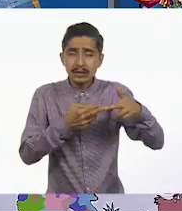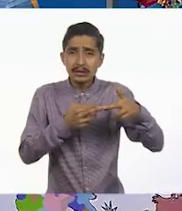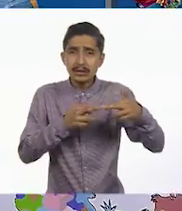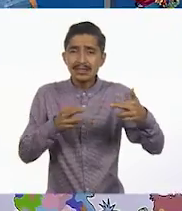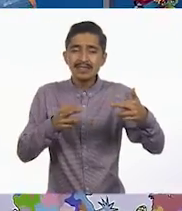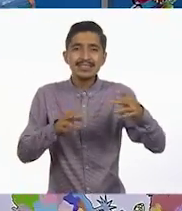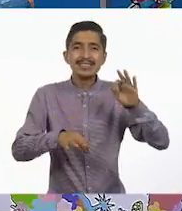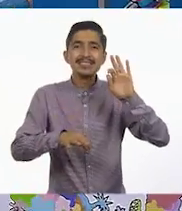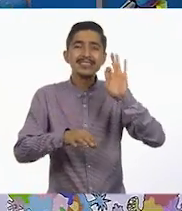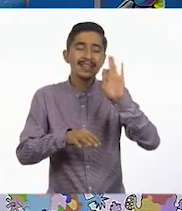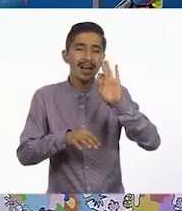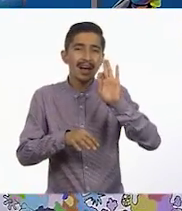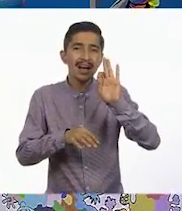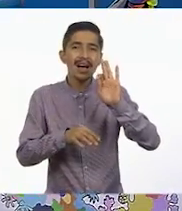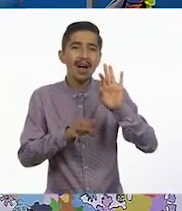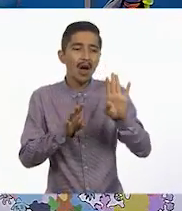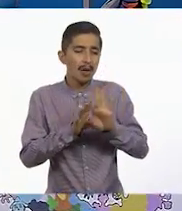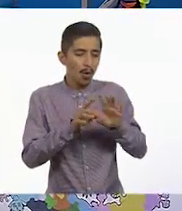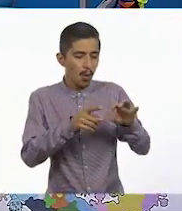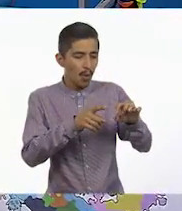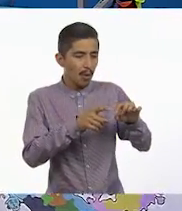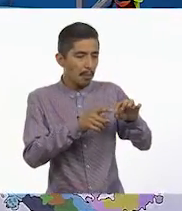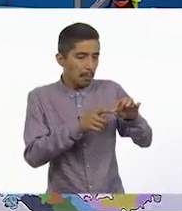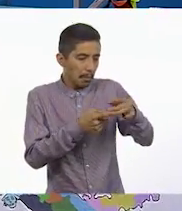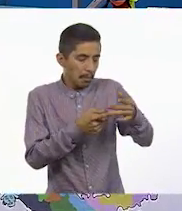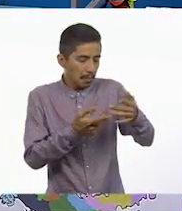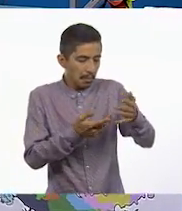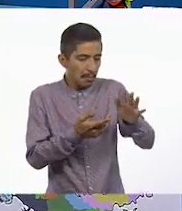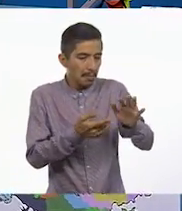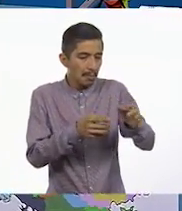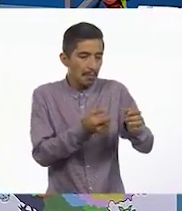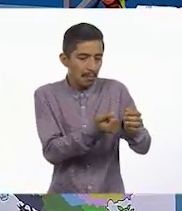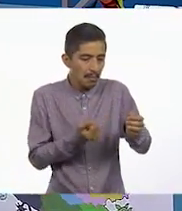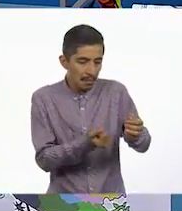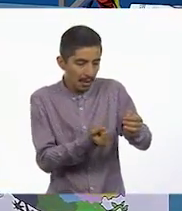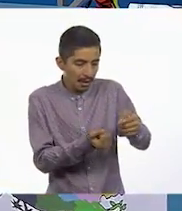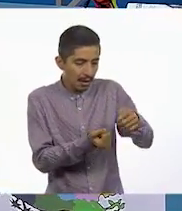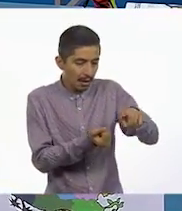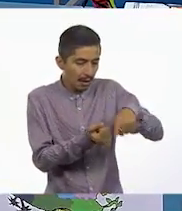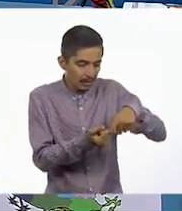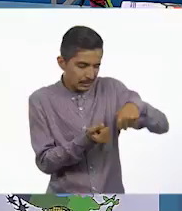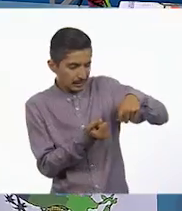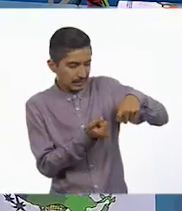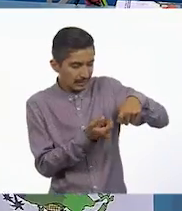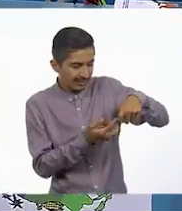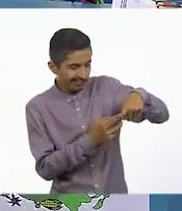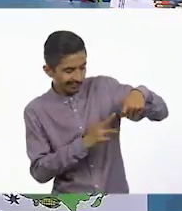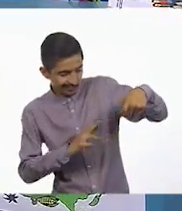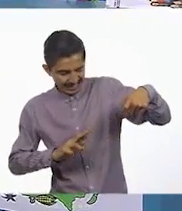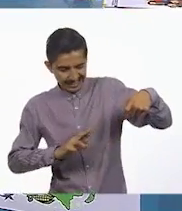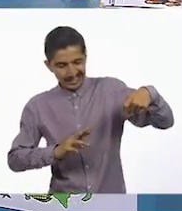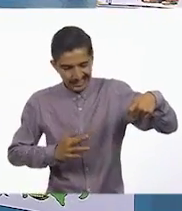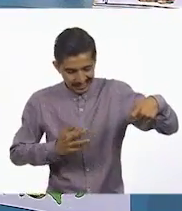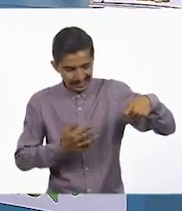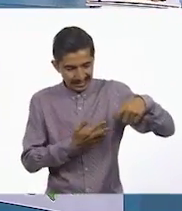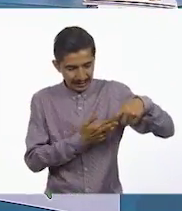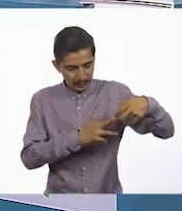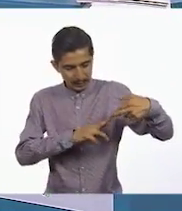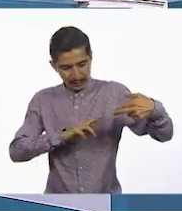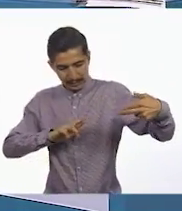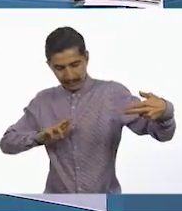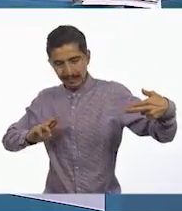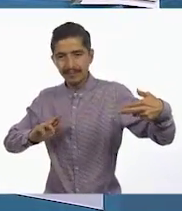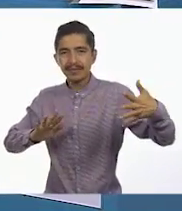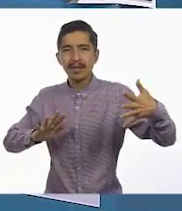que se atoró o de un mueble en el que se enredó, pero en esta ocasión el hilo parecía ir mucho más allá. Salió al